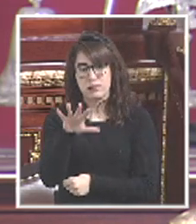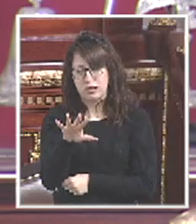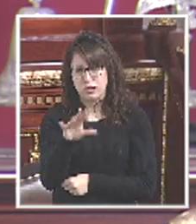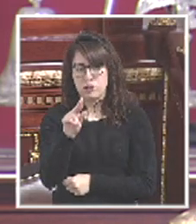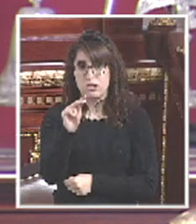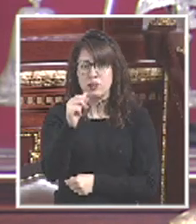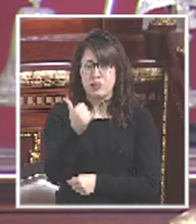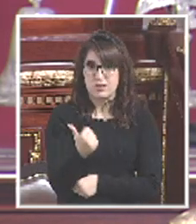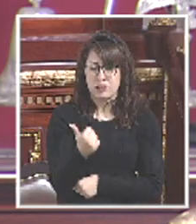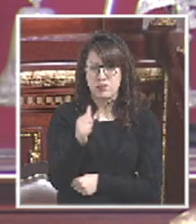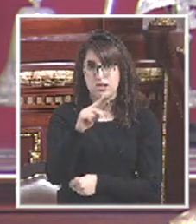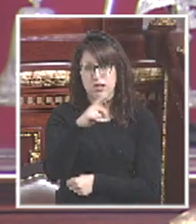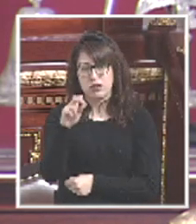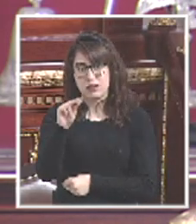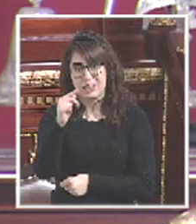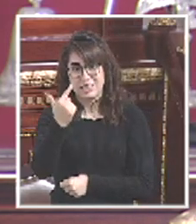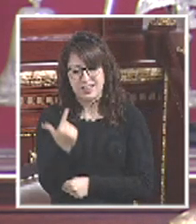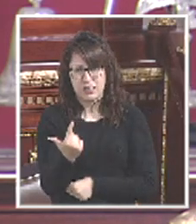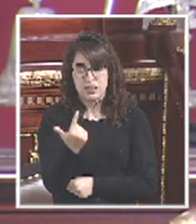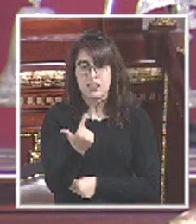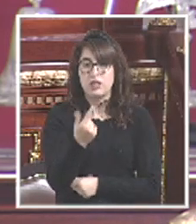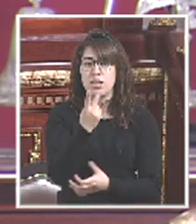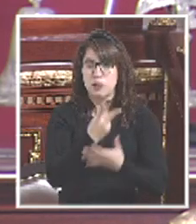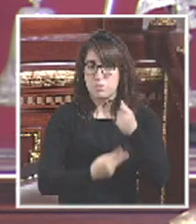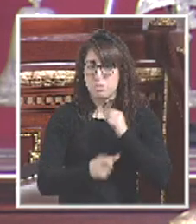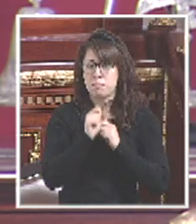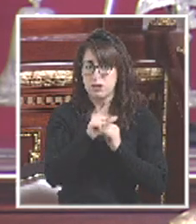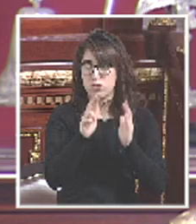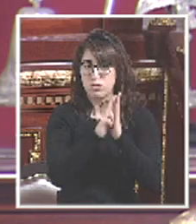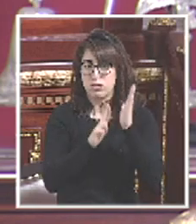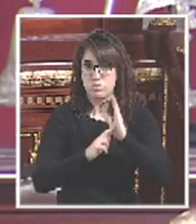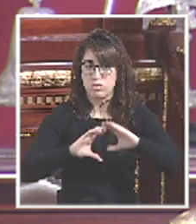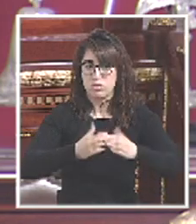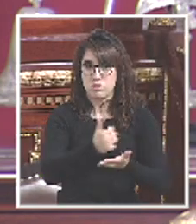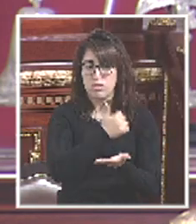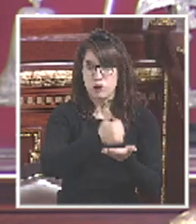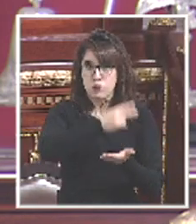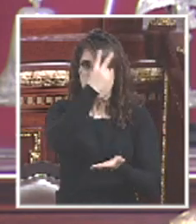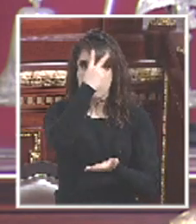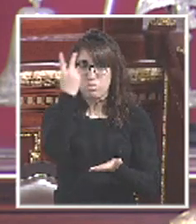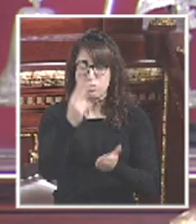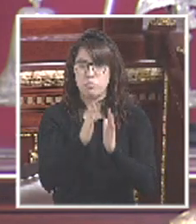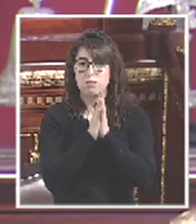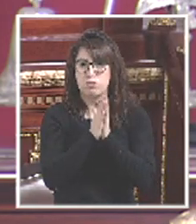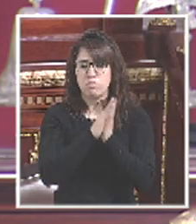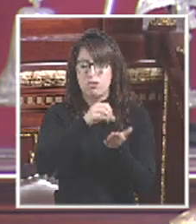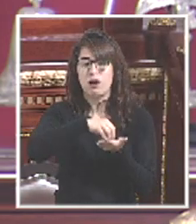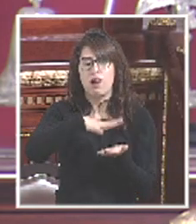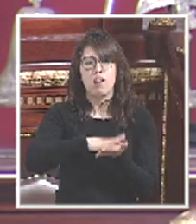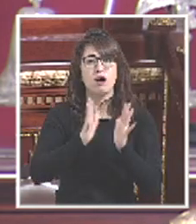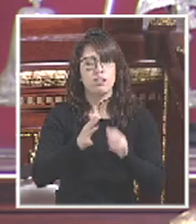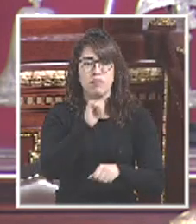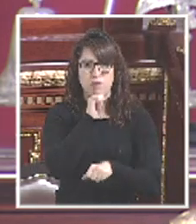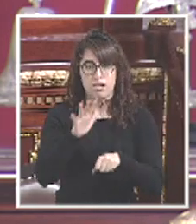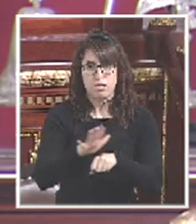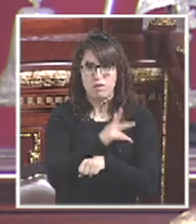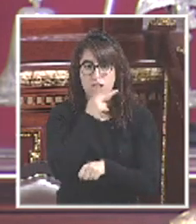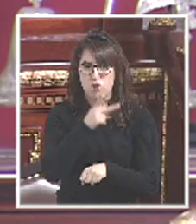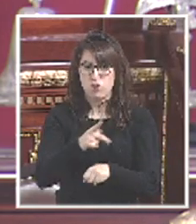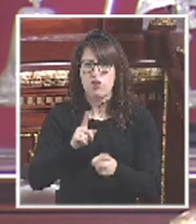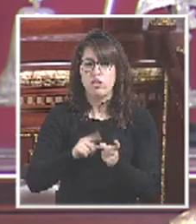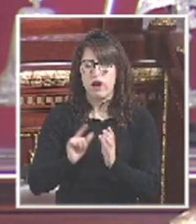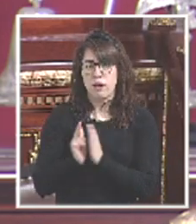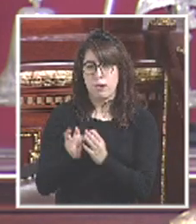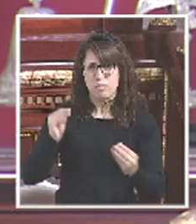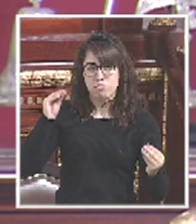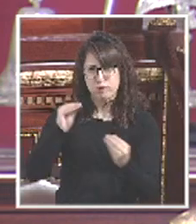85, 86 y 187 del reglamento, ambos del Congreso de la Ciudad de México, se instruye su inserción íntegra en el diario de los debates